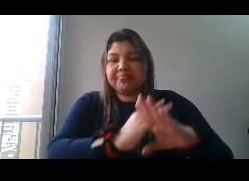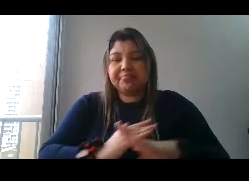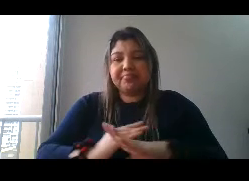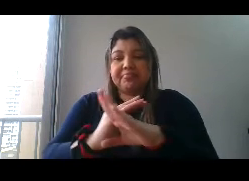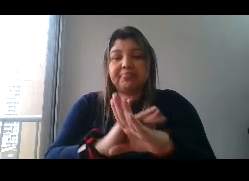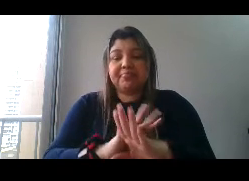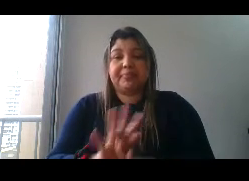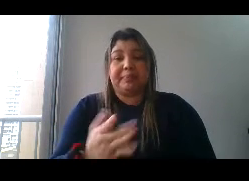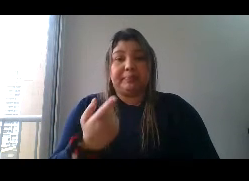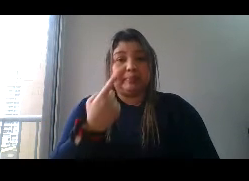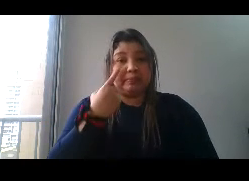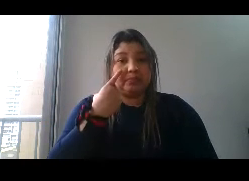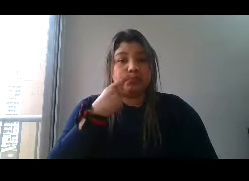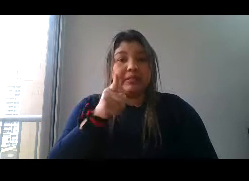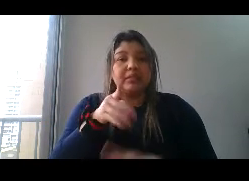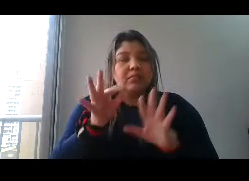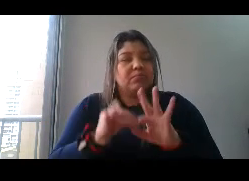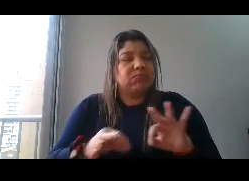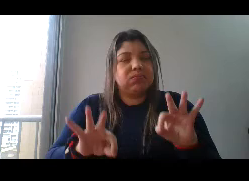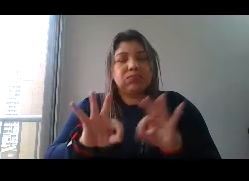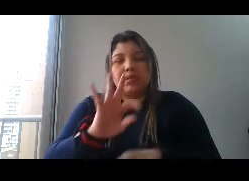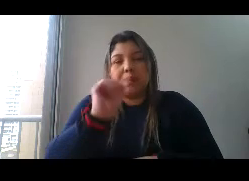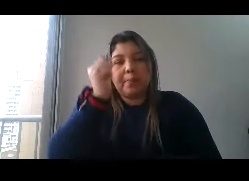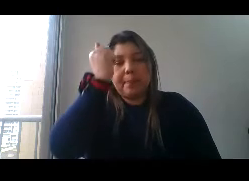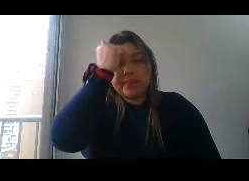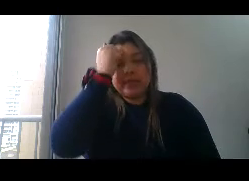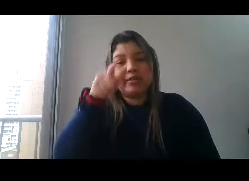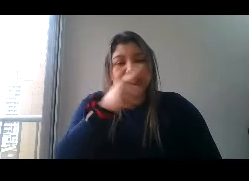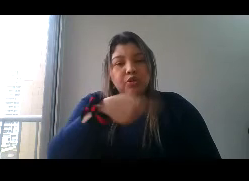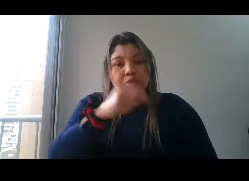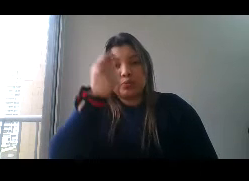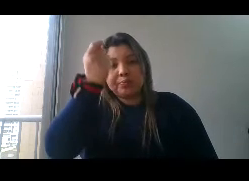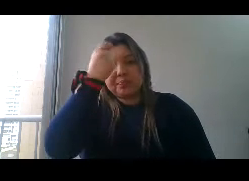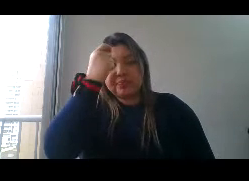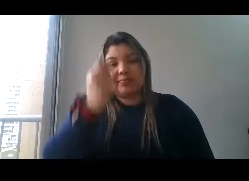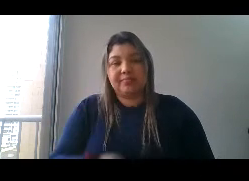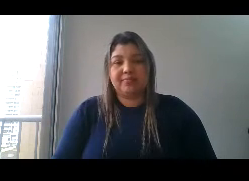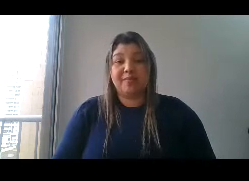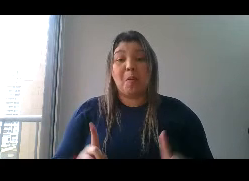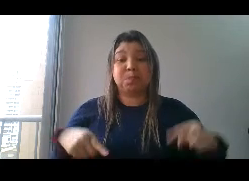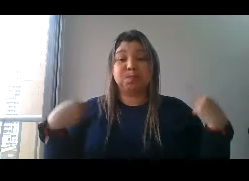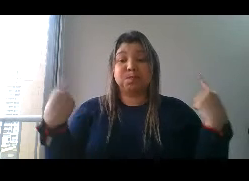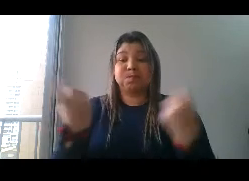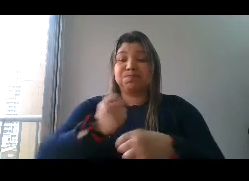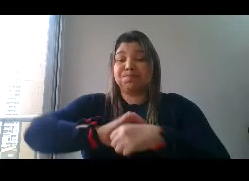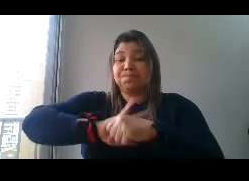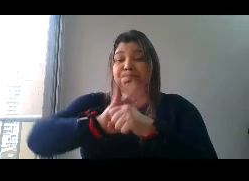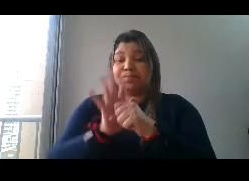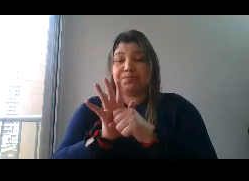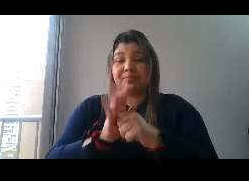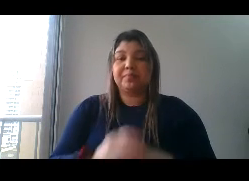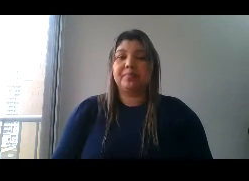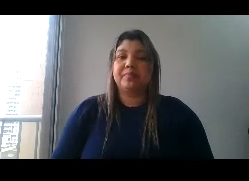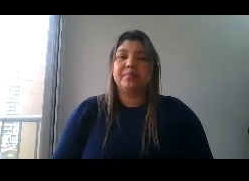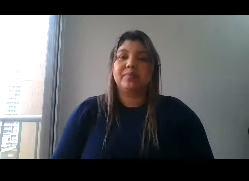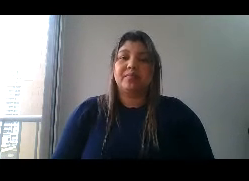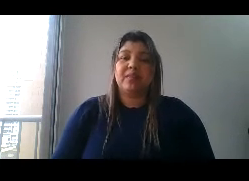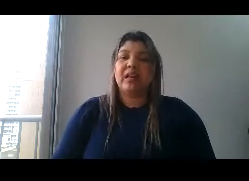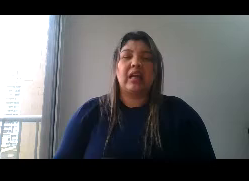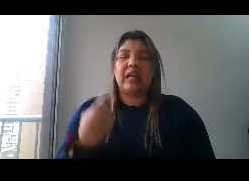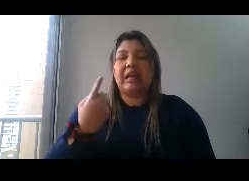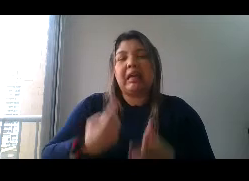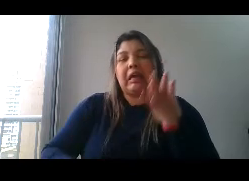un punto que nosotros debemos tener en cuenta en esta pandemia, que es el uso de los elementos de